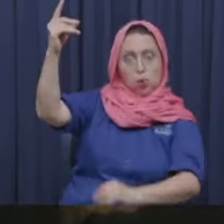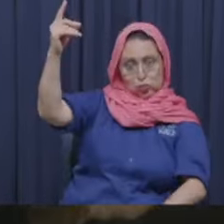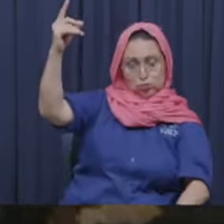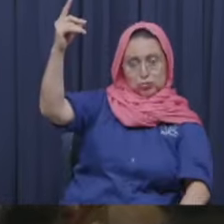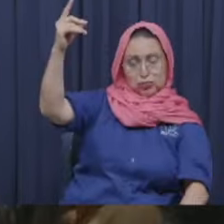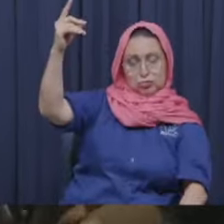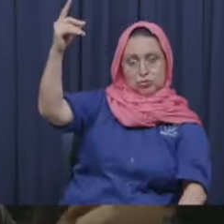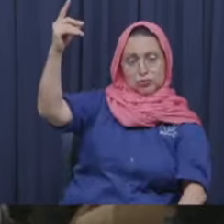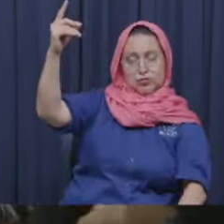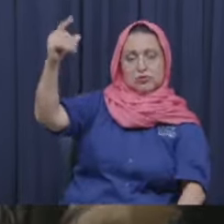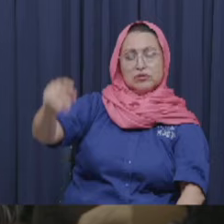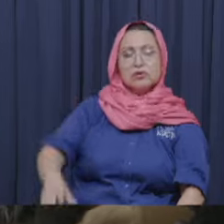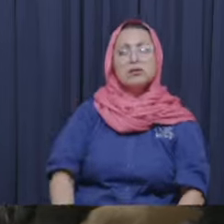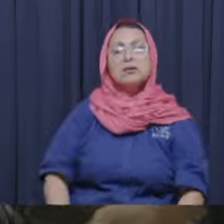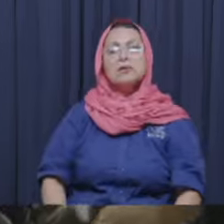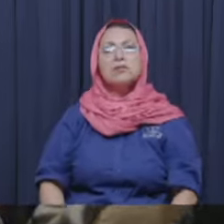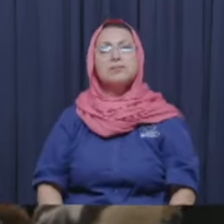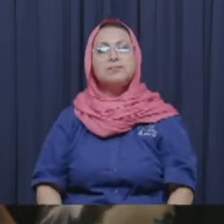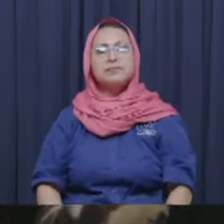hagamos.